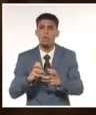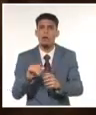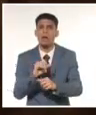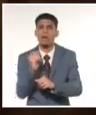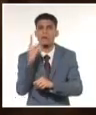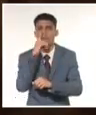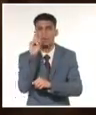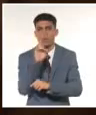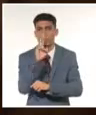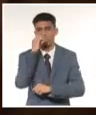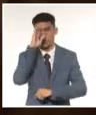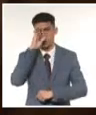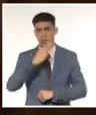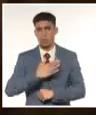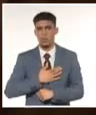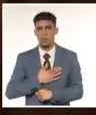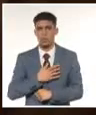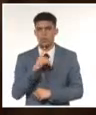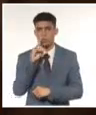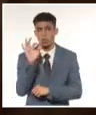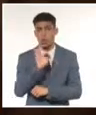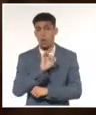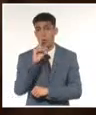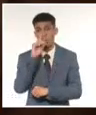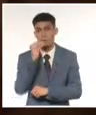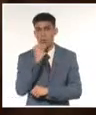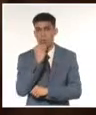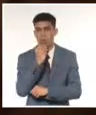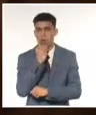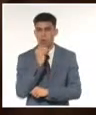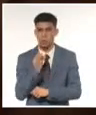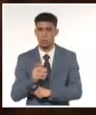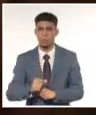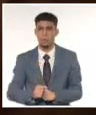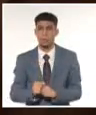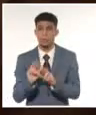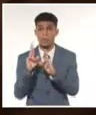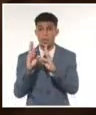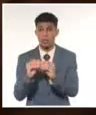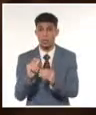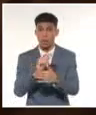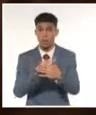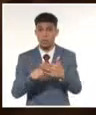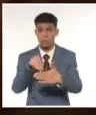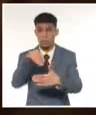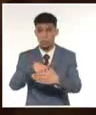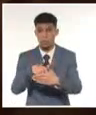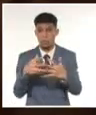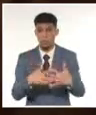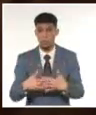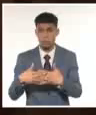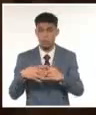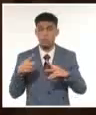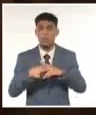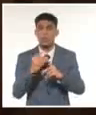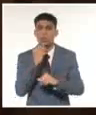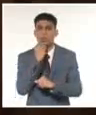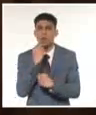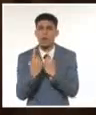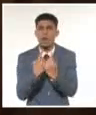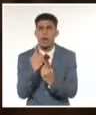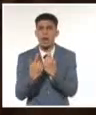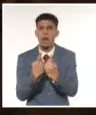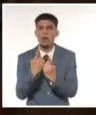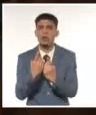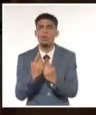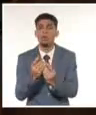la revolución que no han podido derrotar. Ese resultado y la posibilidad de un incremento de la agresividad hacia